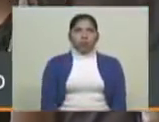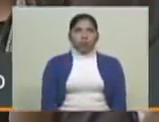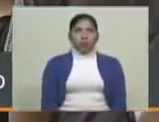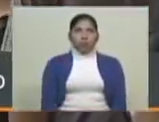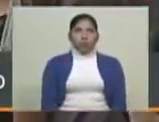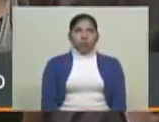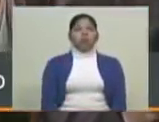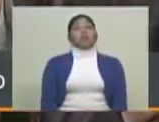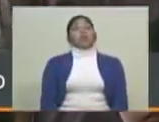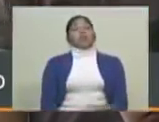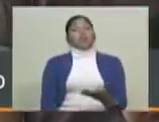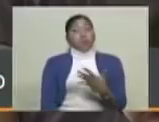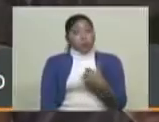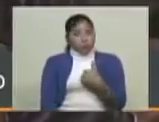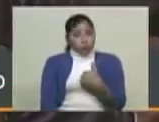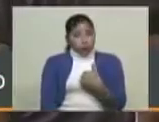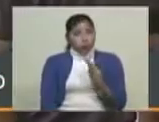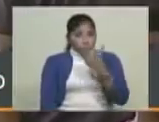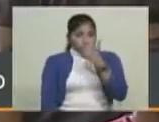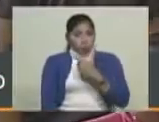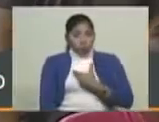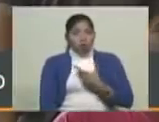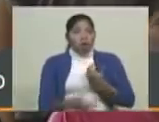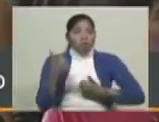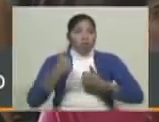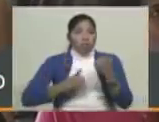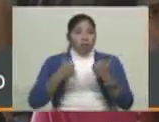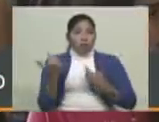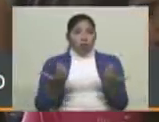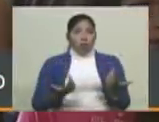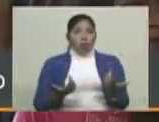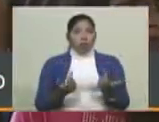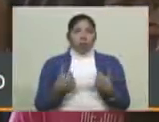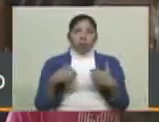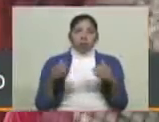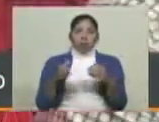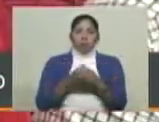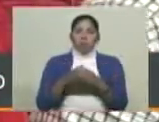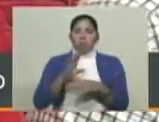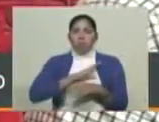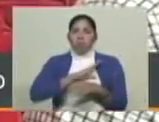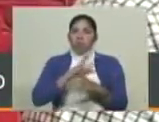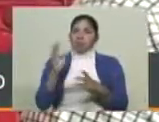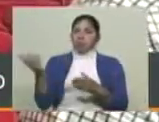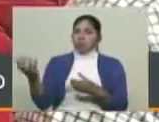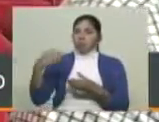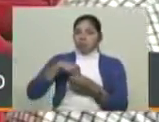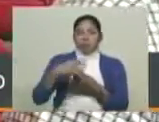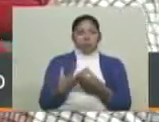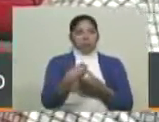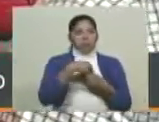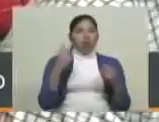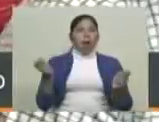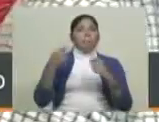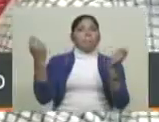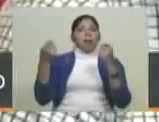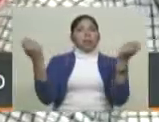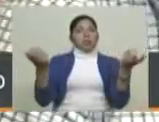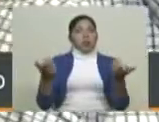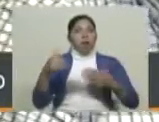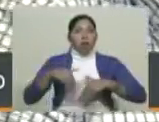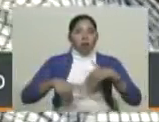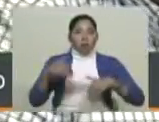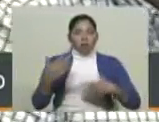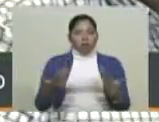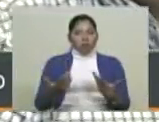Entonces yo candidato, Estela Sierra, yo candidato, montaba mi comando de campaña. ¿Y quién es este tipo que está aquí con él? No, es X